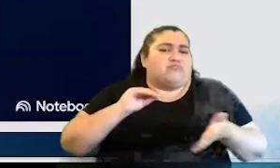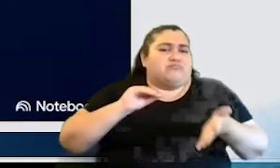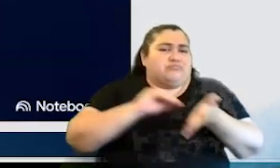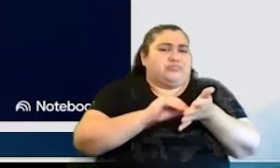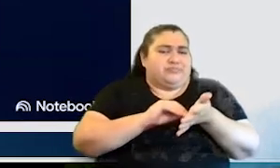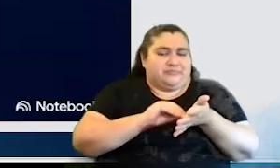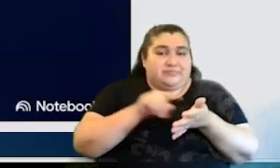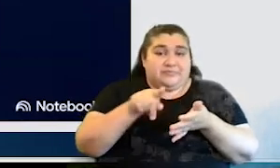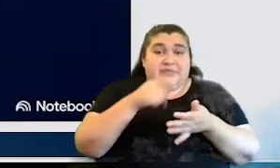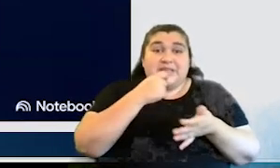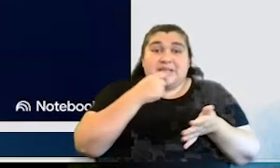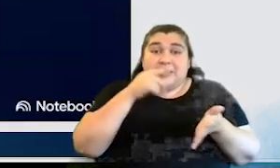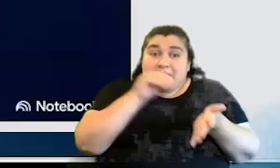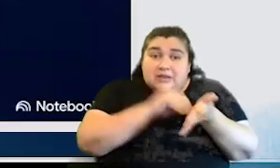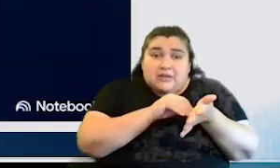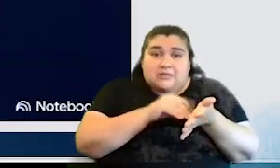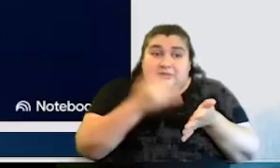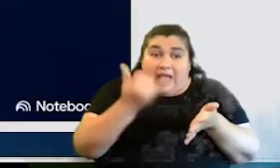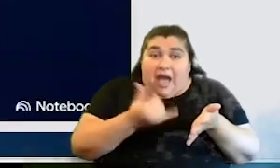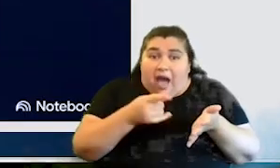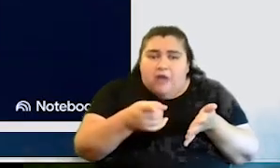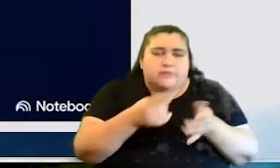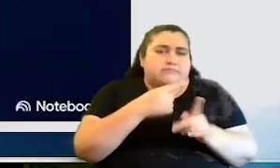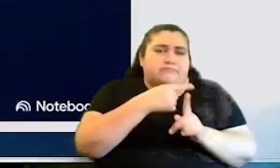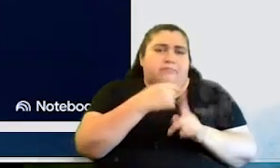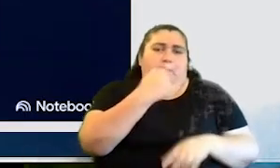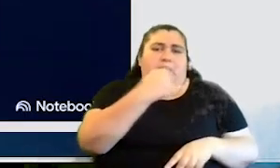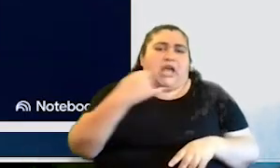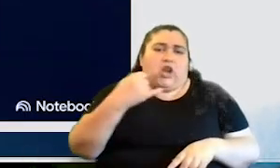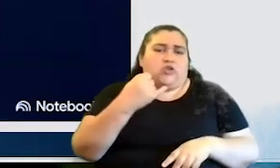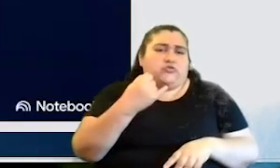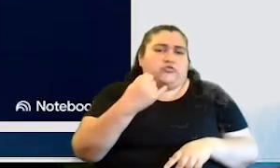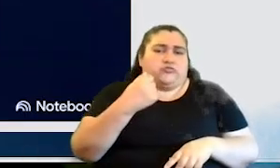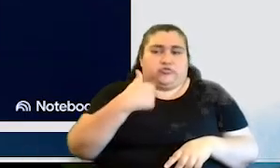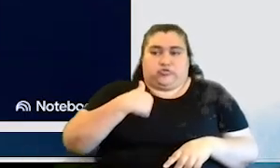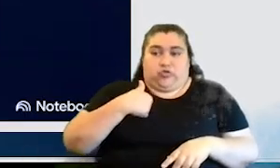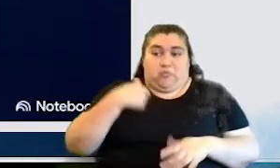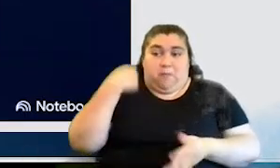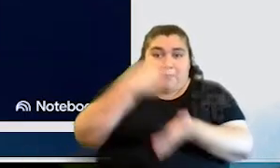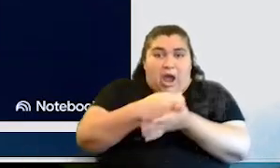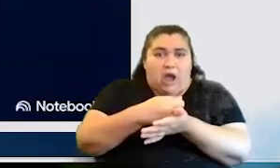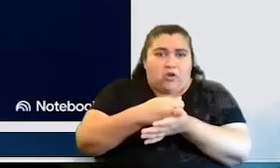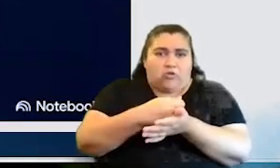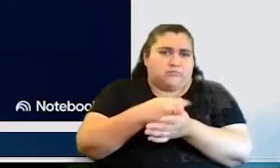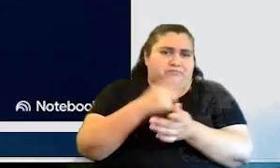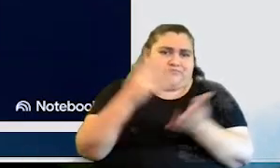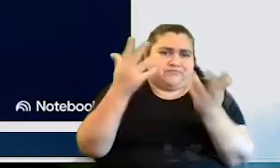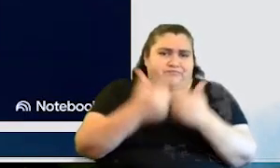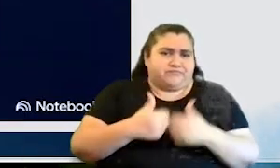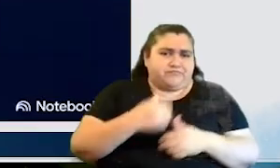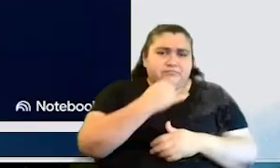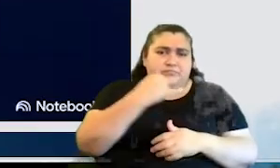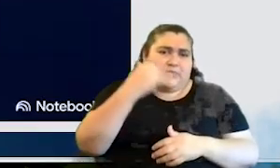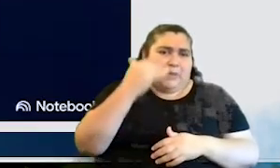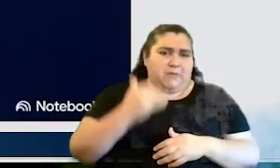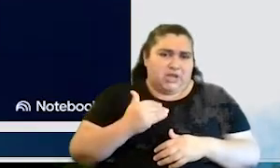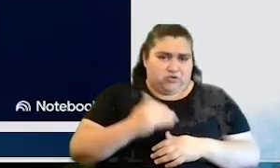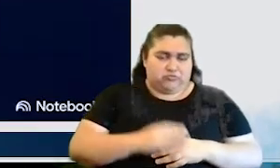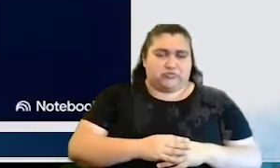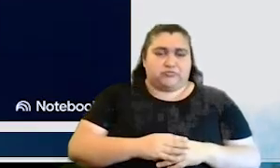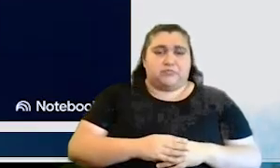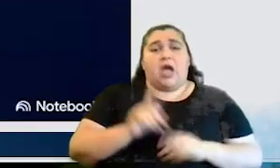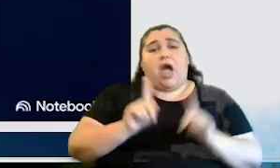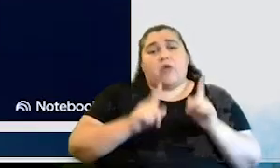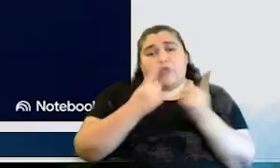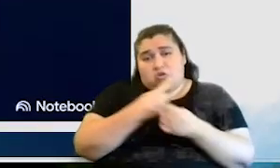que se me haya percibido directamente se resta de lo que yo tengo que pagar. Hay algunos conceptos que vienen automáticamente,